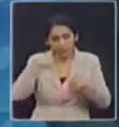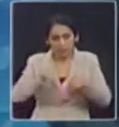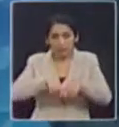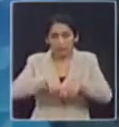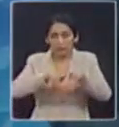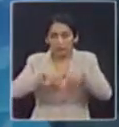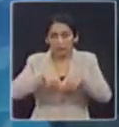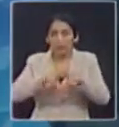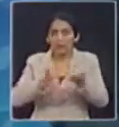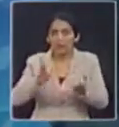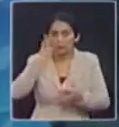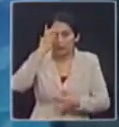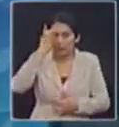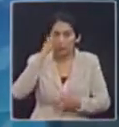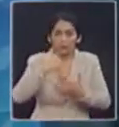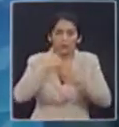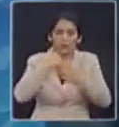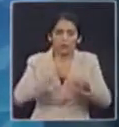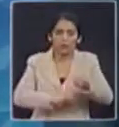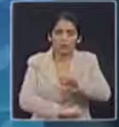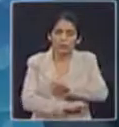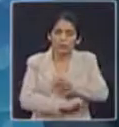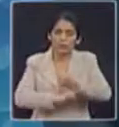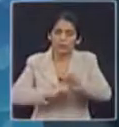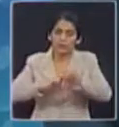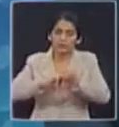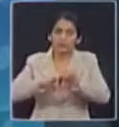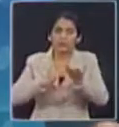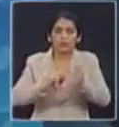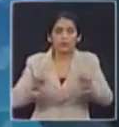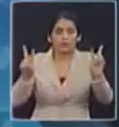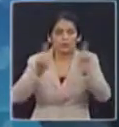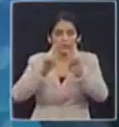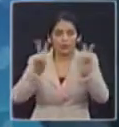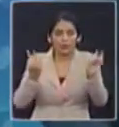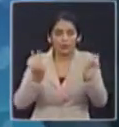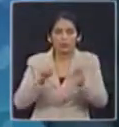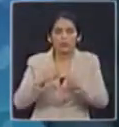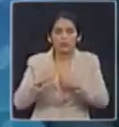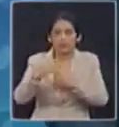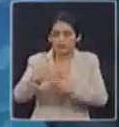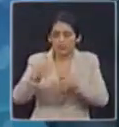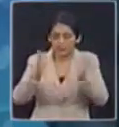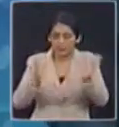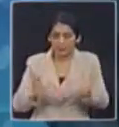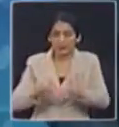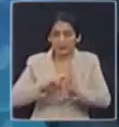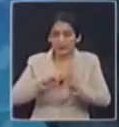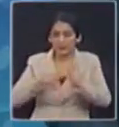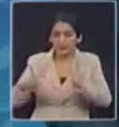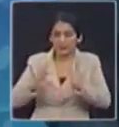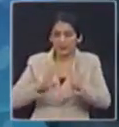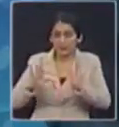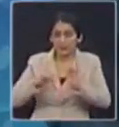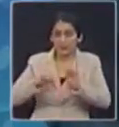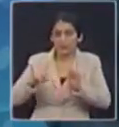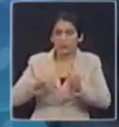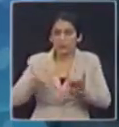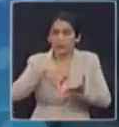cooperación interinstitucional para el fortalecimiento técnico y científico de los laboratorios de los centros de estudios de educación